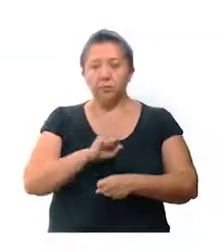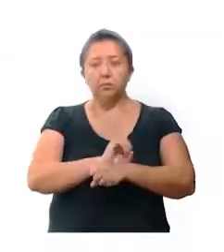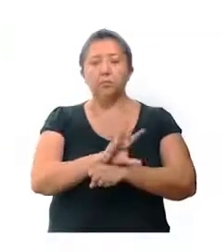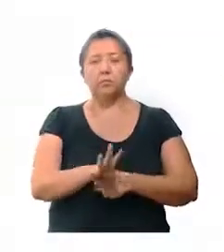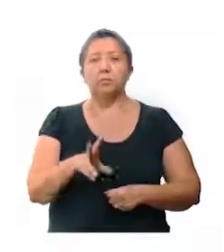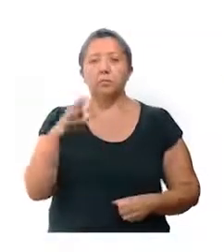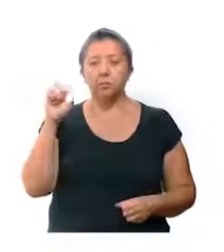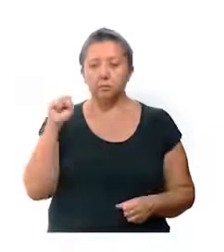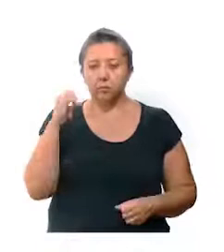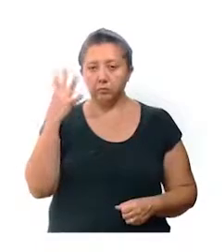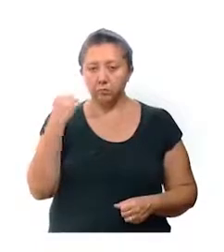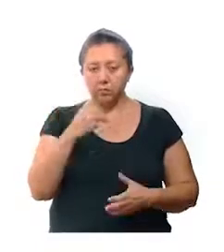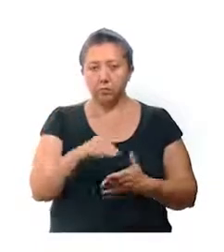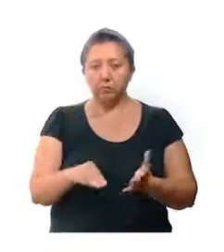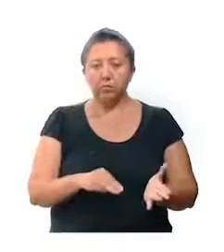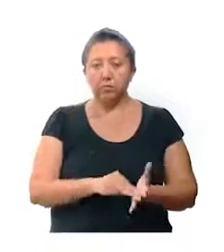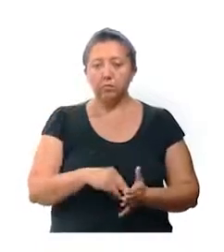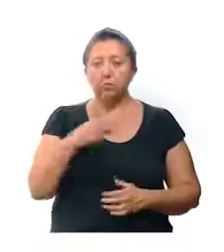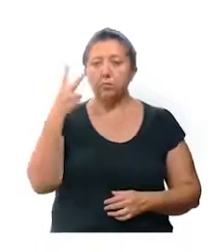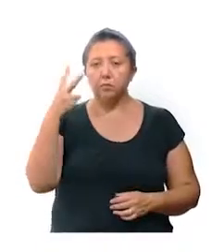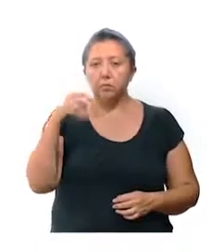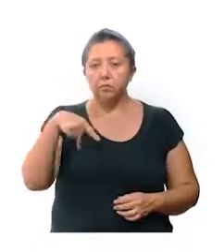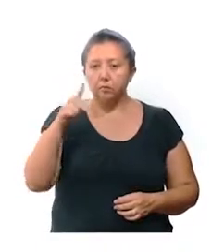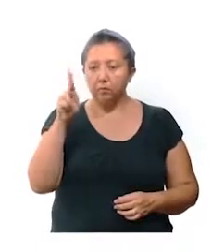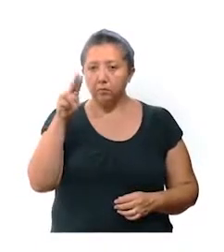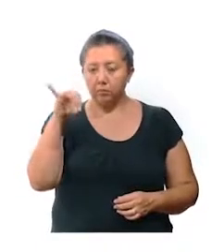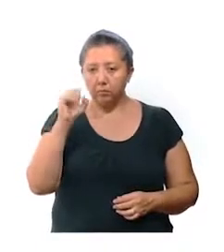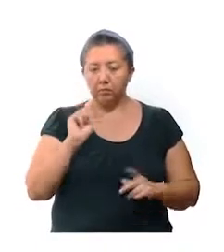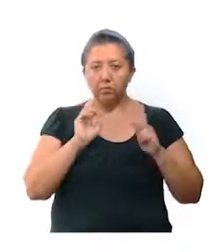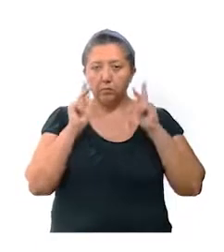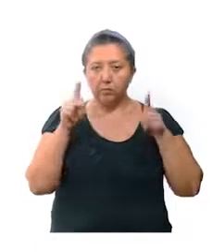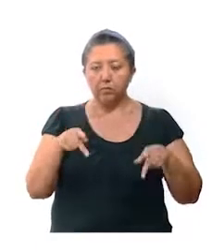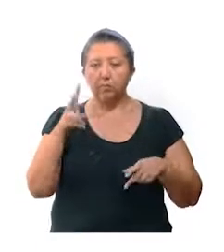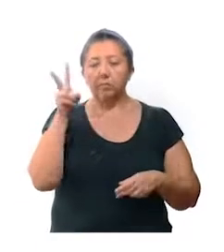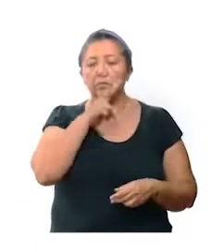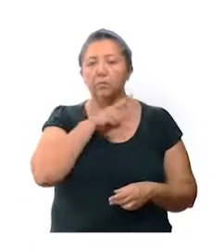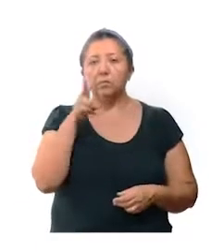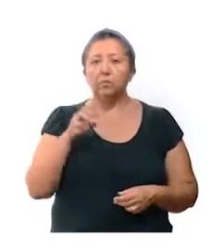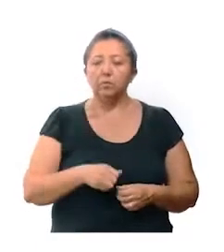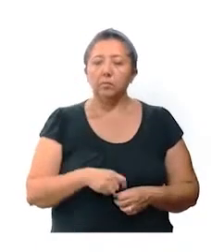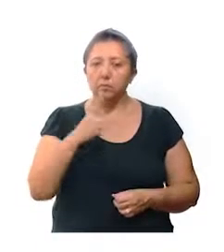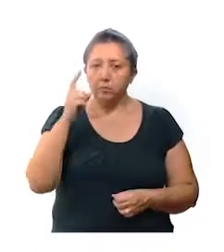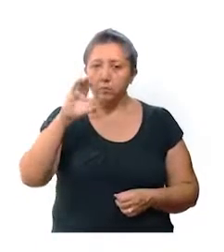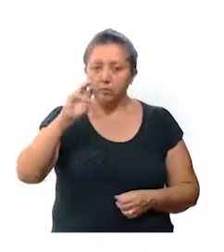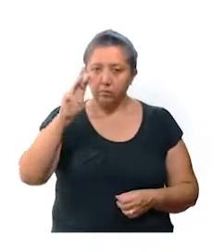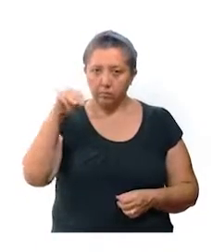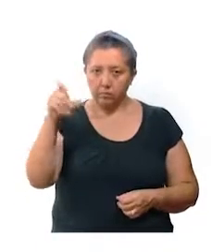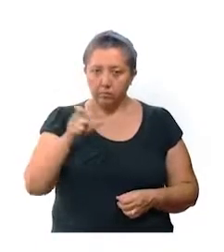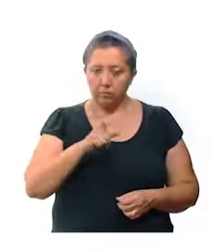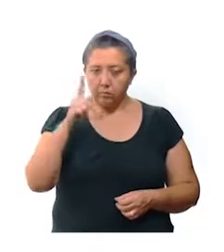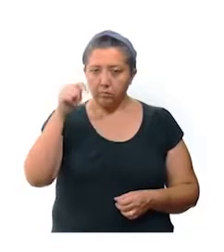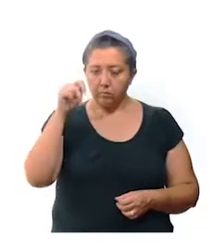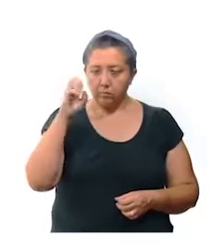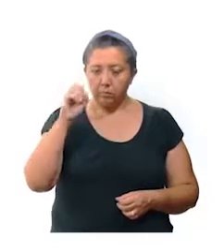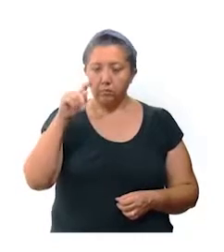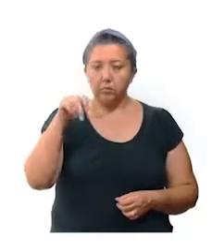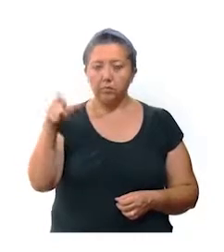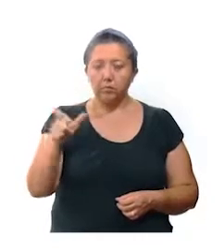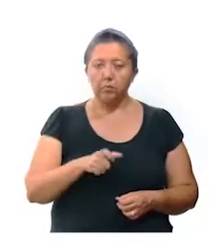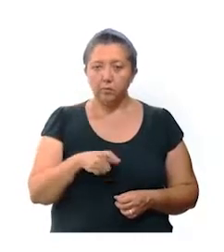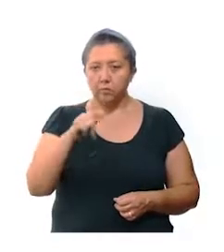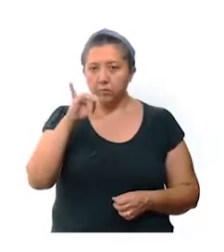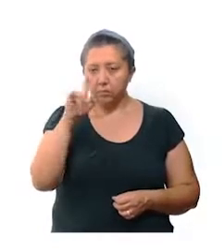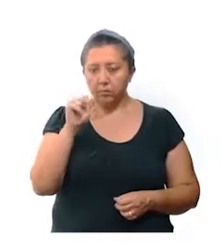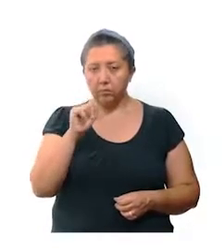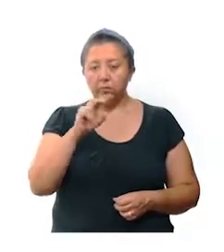coronavirus, 69 en Mérida, 2 en Canacín, Progreso y Valladolid, 1 en Chemash, Peto, Tecash,